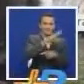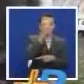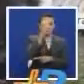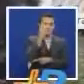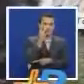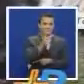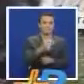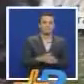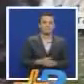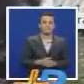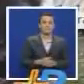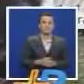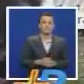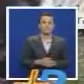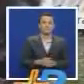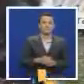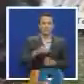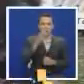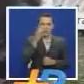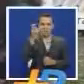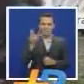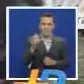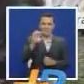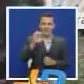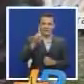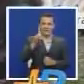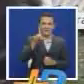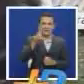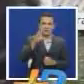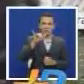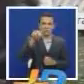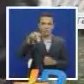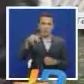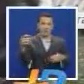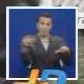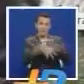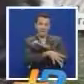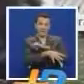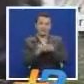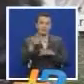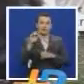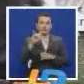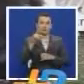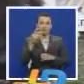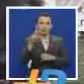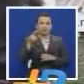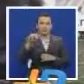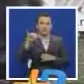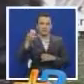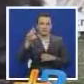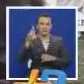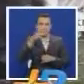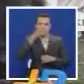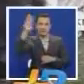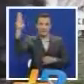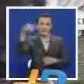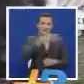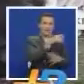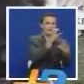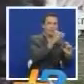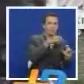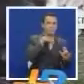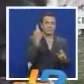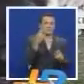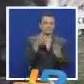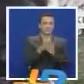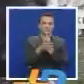el fútbol local, Edwin Cardona le dio el triunfo al Junior en Ditaire sobre Itagüí, que a propósito descabezó al técnico Jorge Luis Bernal. Goles de la jornada